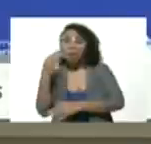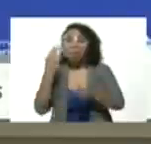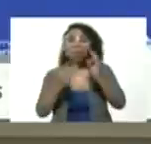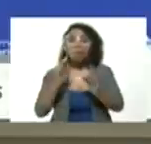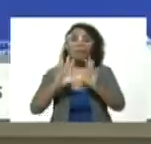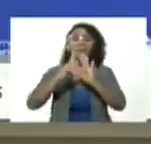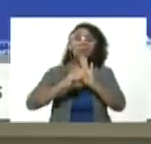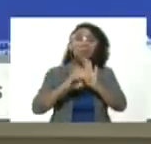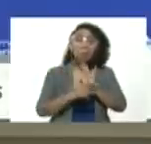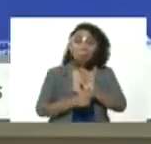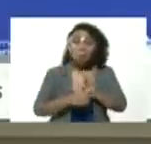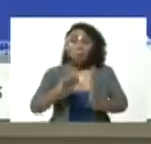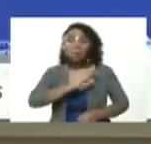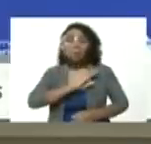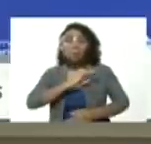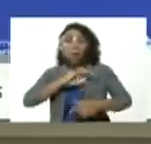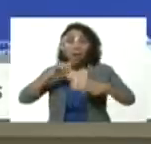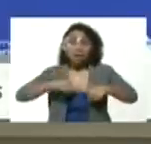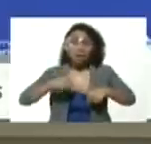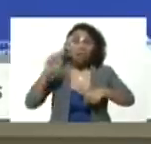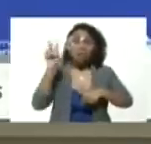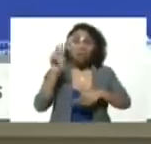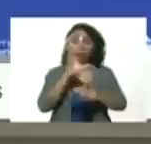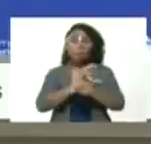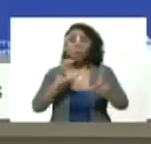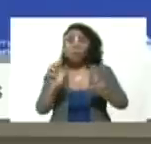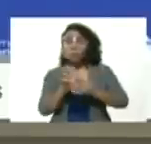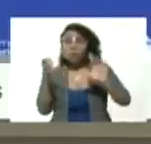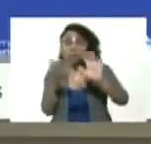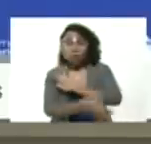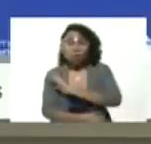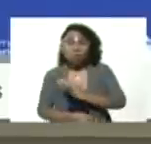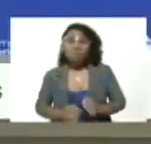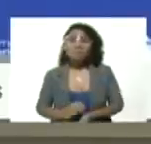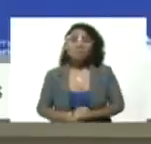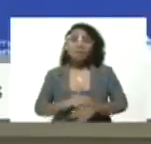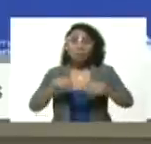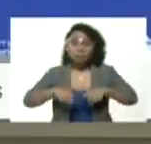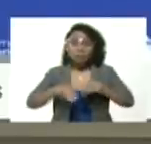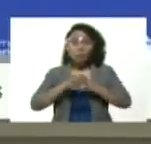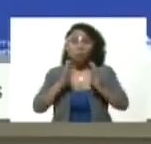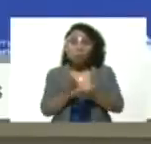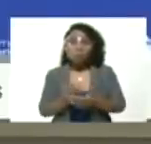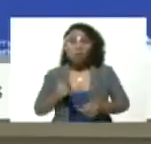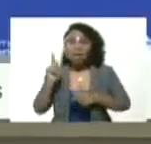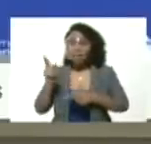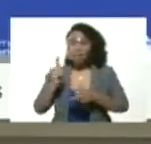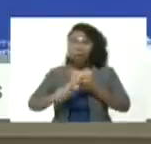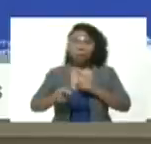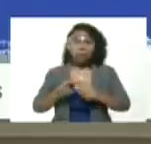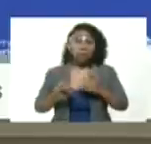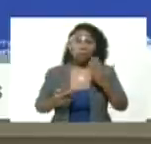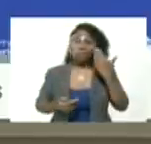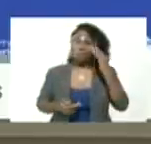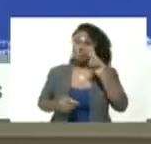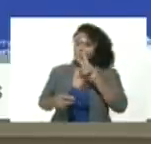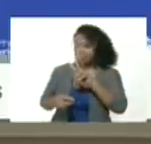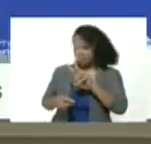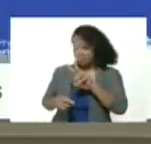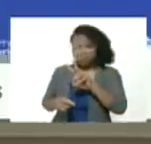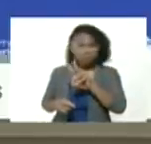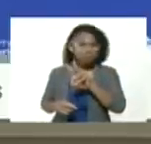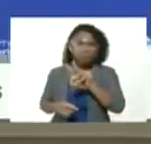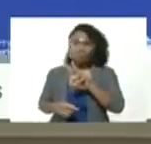robe el patrimonio de todos los venezolanos y las venezolanas en el mundo. Es una cosa realmente